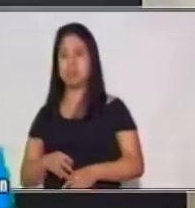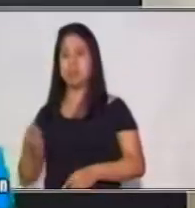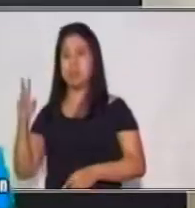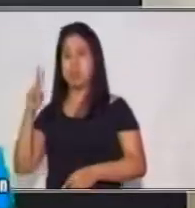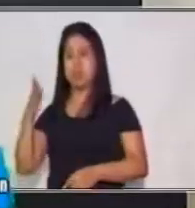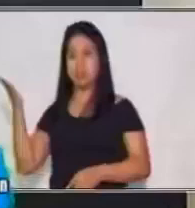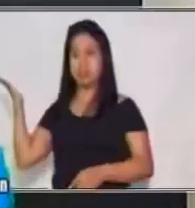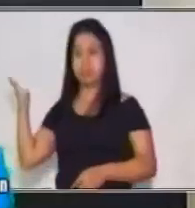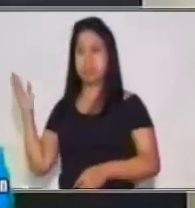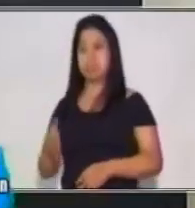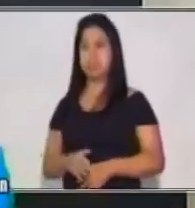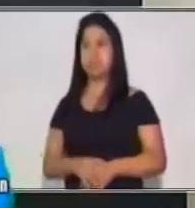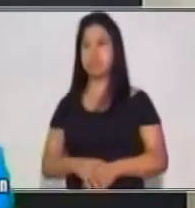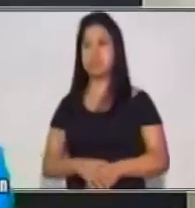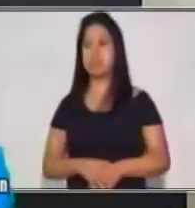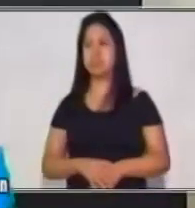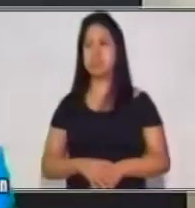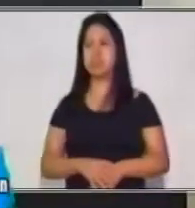Baloncesto y maratón.